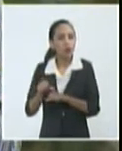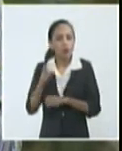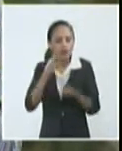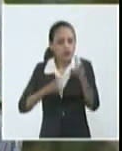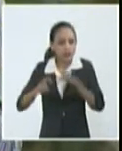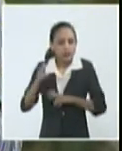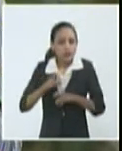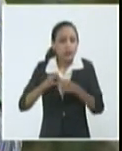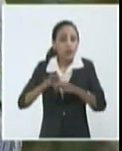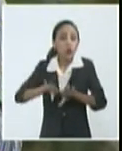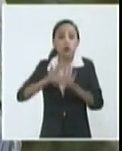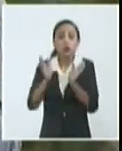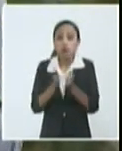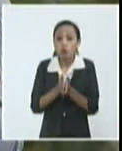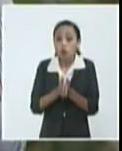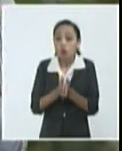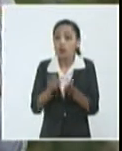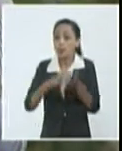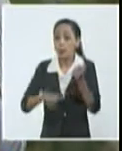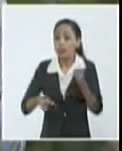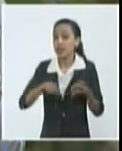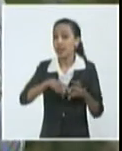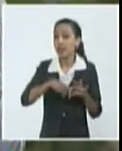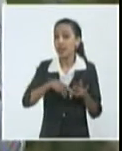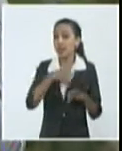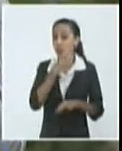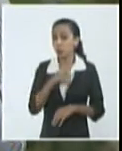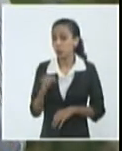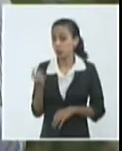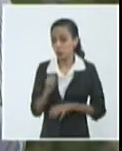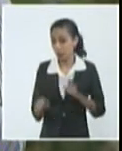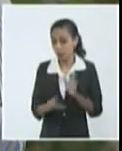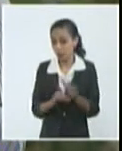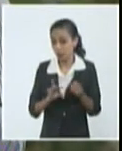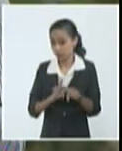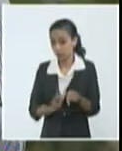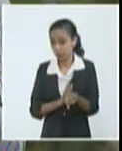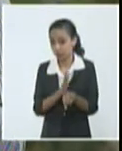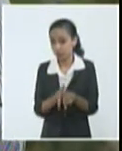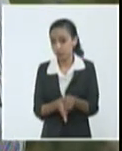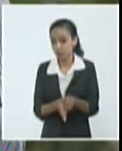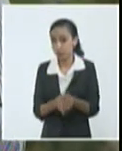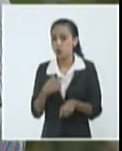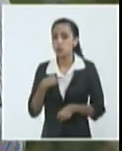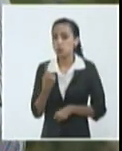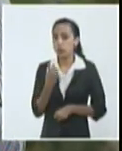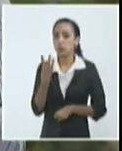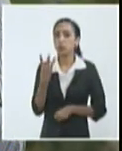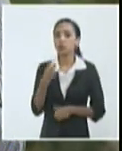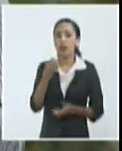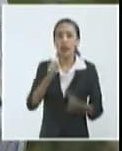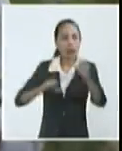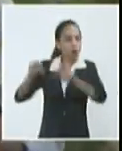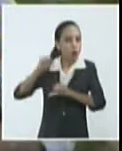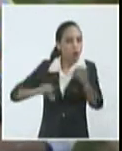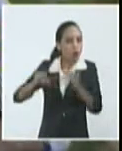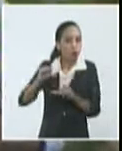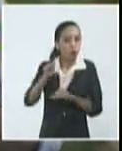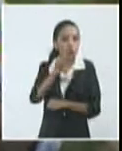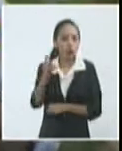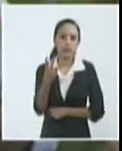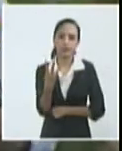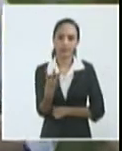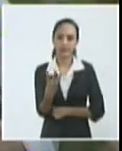provincias del país, en el municipio especial de la Isla de la Juventud. Cuando empezó la pandemia prácticamente tenían solo 3 laboratorios de este tipo. Se